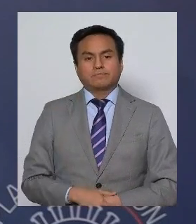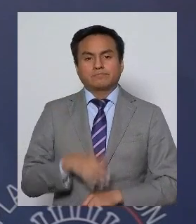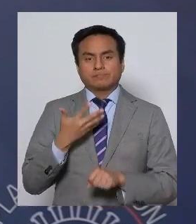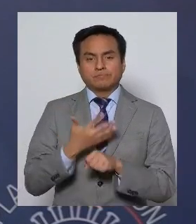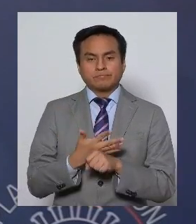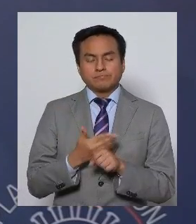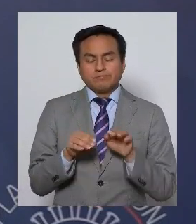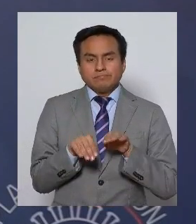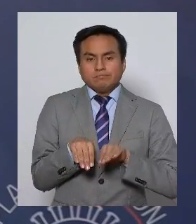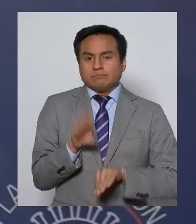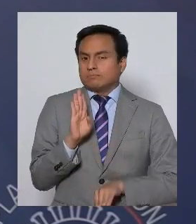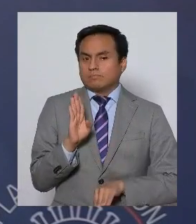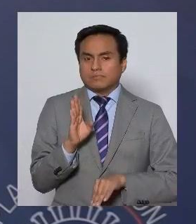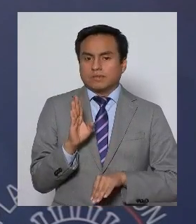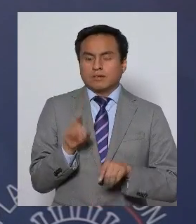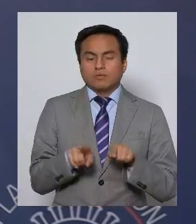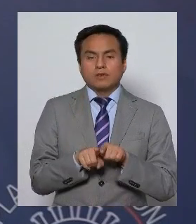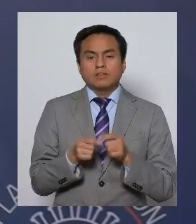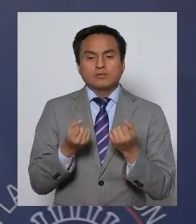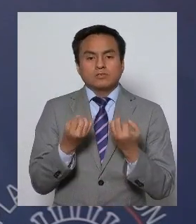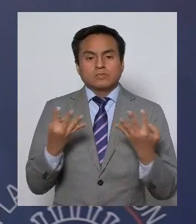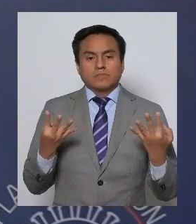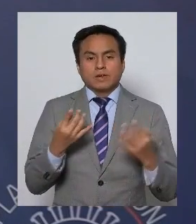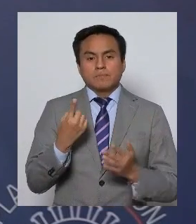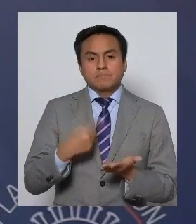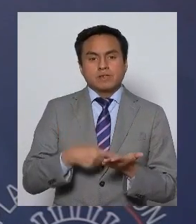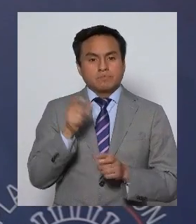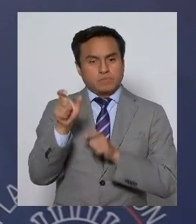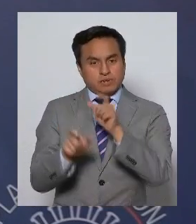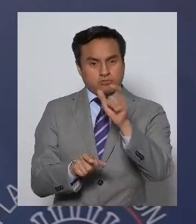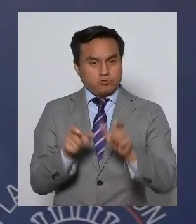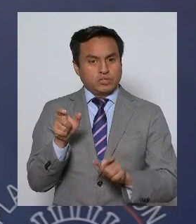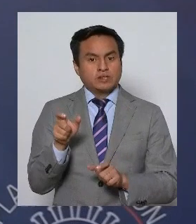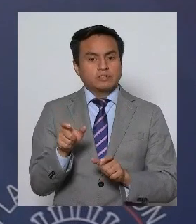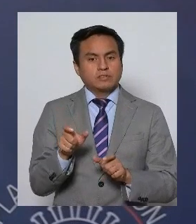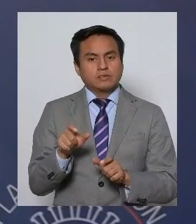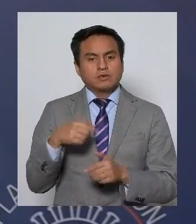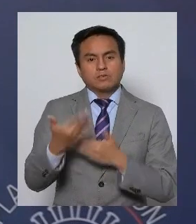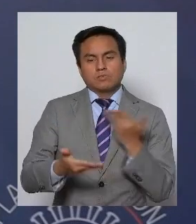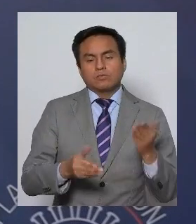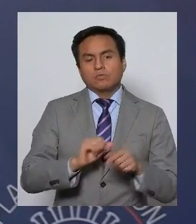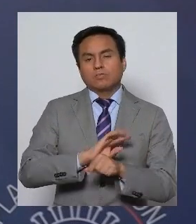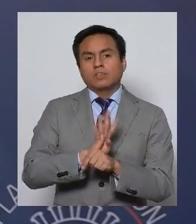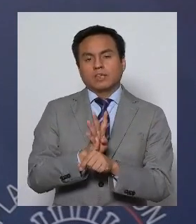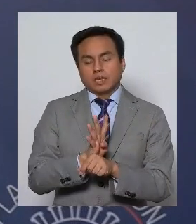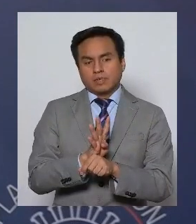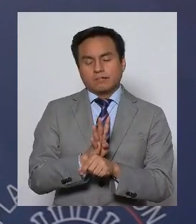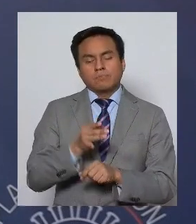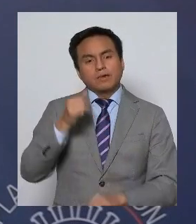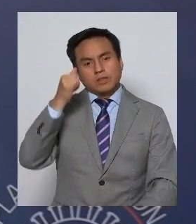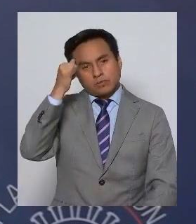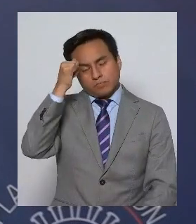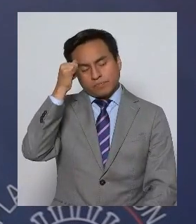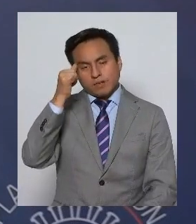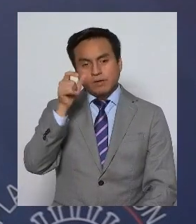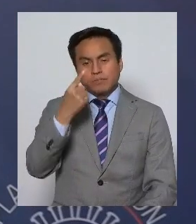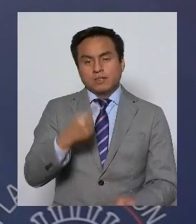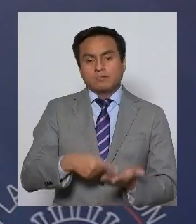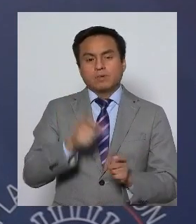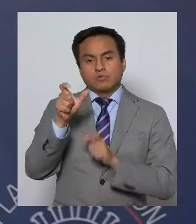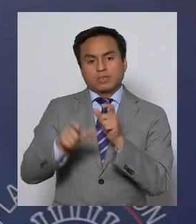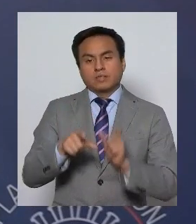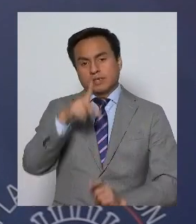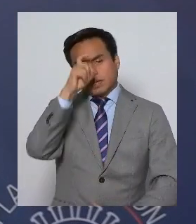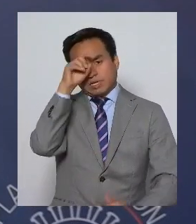habíamos ya superado la cifra de 1.000 personas que estaban contagiadas, perdón, que estaban